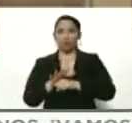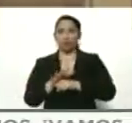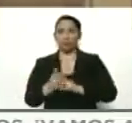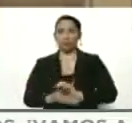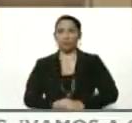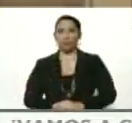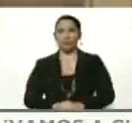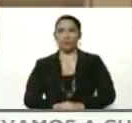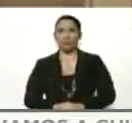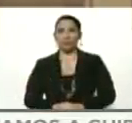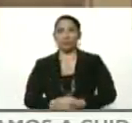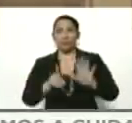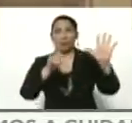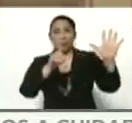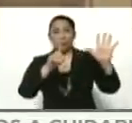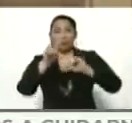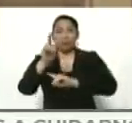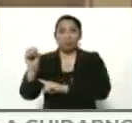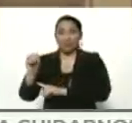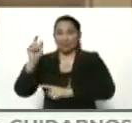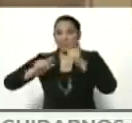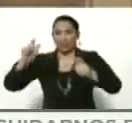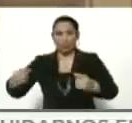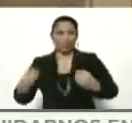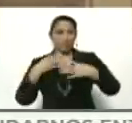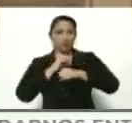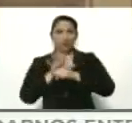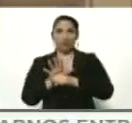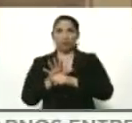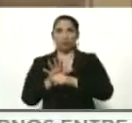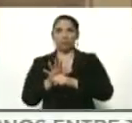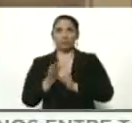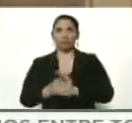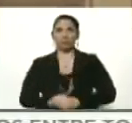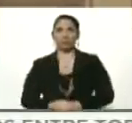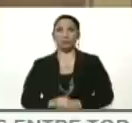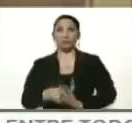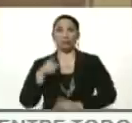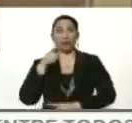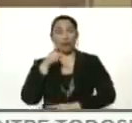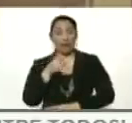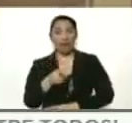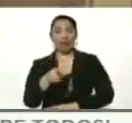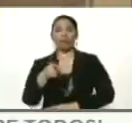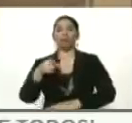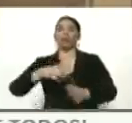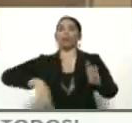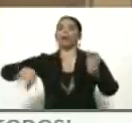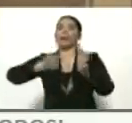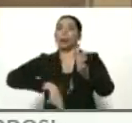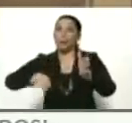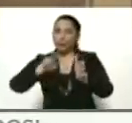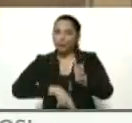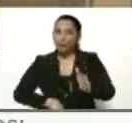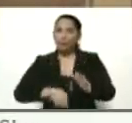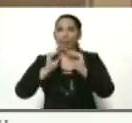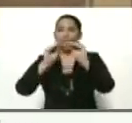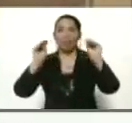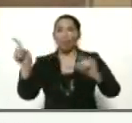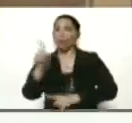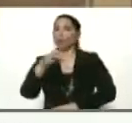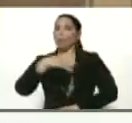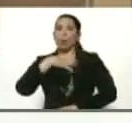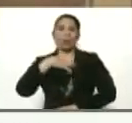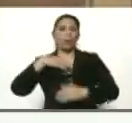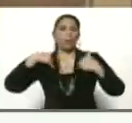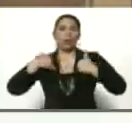exactamente 620 personas. Por eso repetimos e insistimos, no nos vamos a